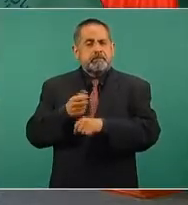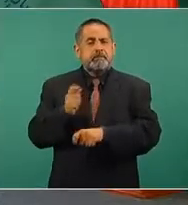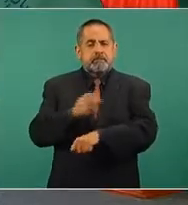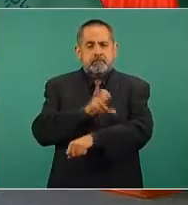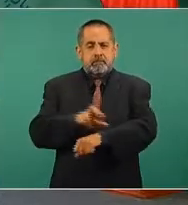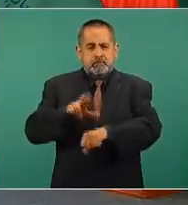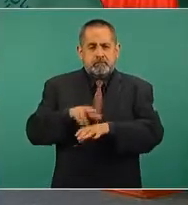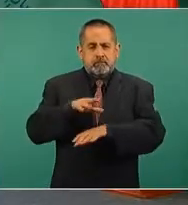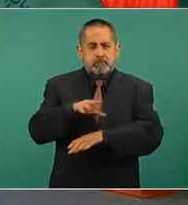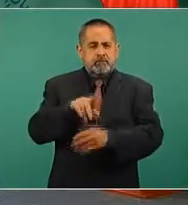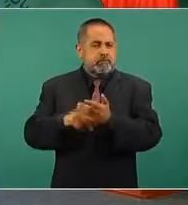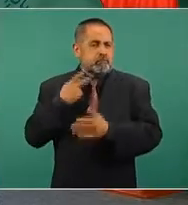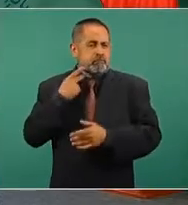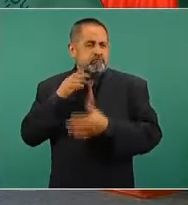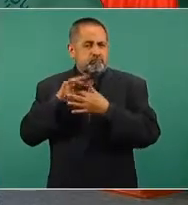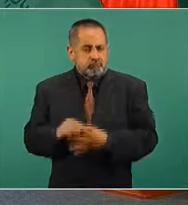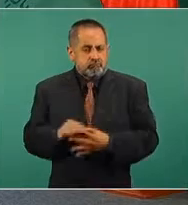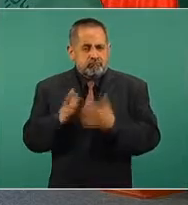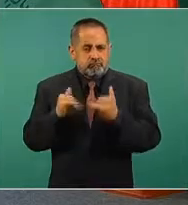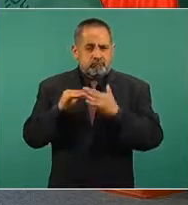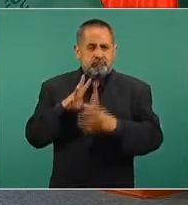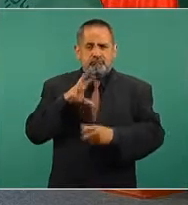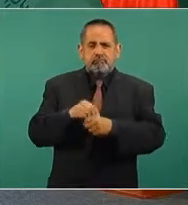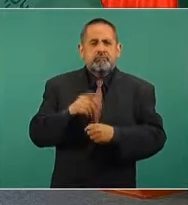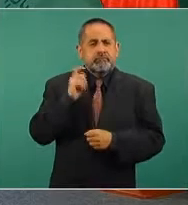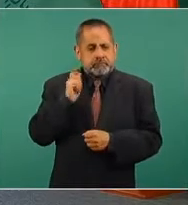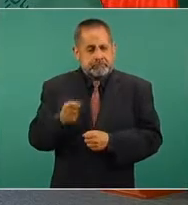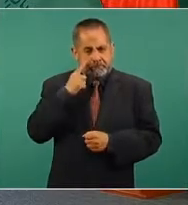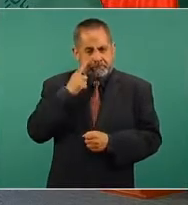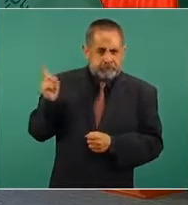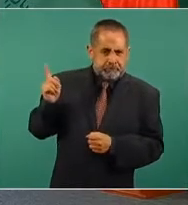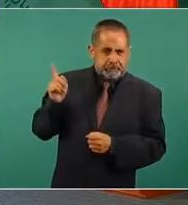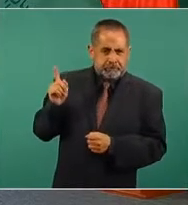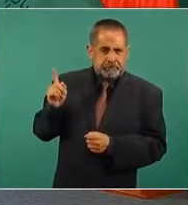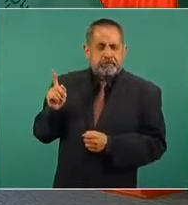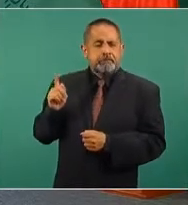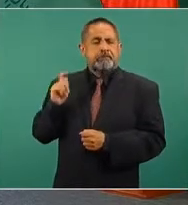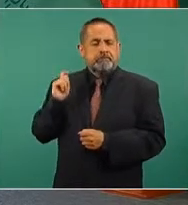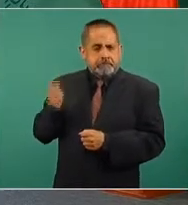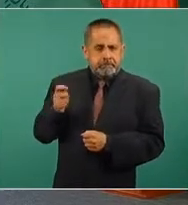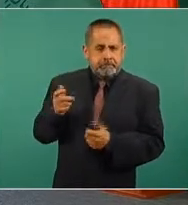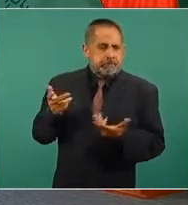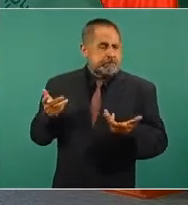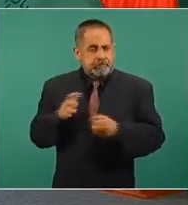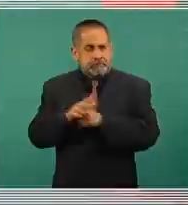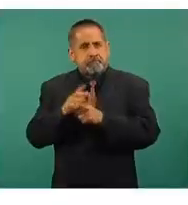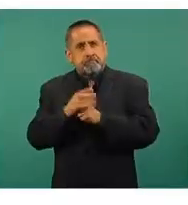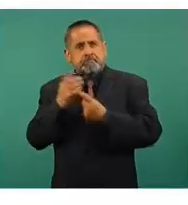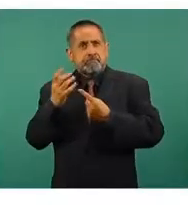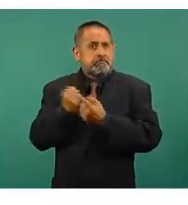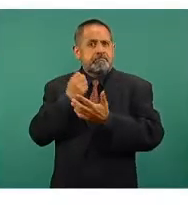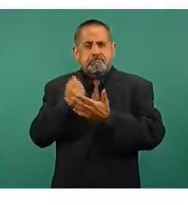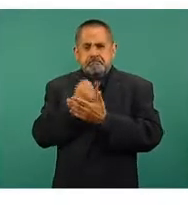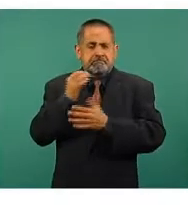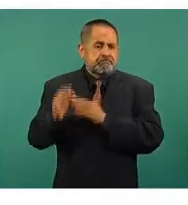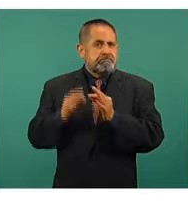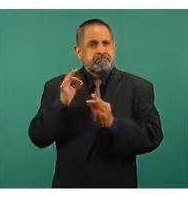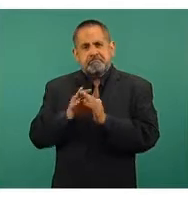en materia de política pública en vivienda, podríamos dar un resumen de cuáles han sido los logros en este